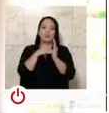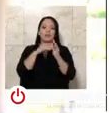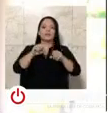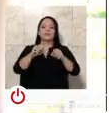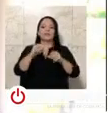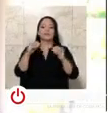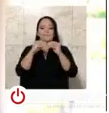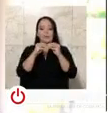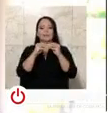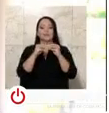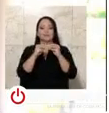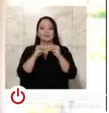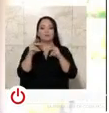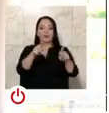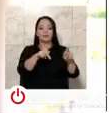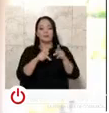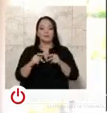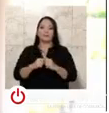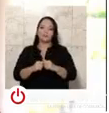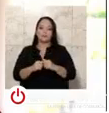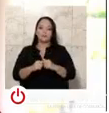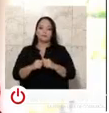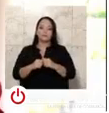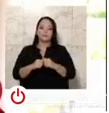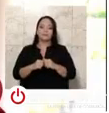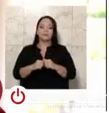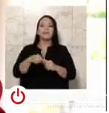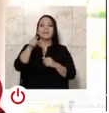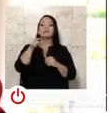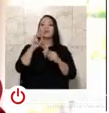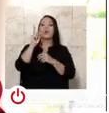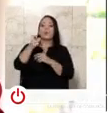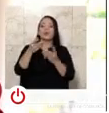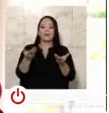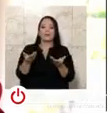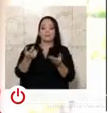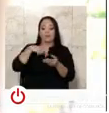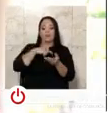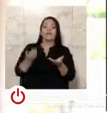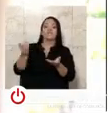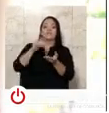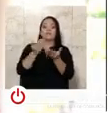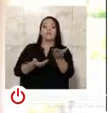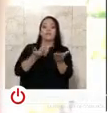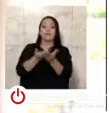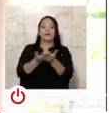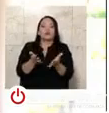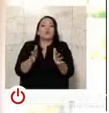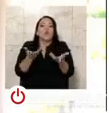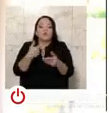más para esa población. ¿Y eso qué nos va a obligar? A replantear cómo estamos